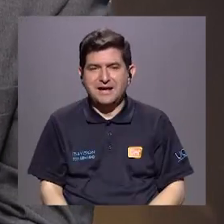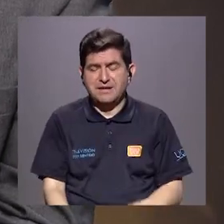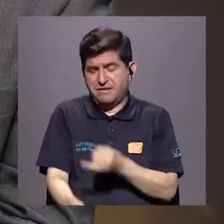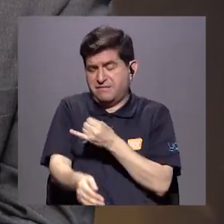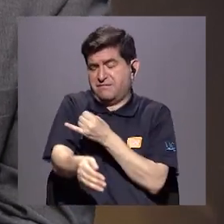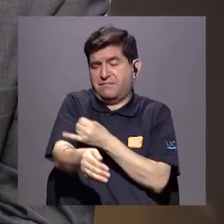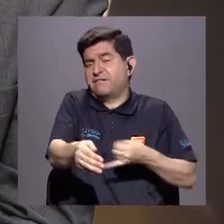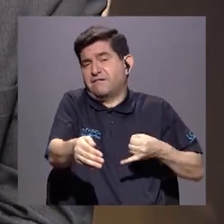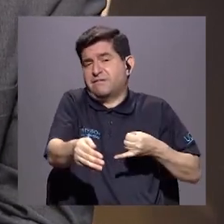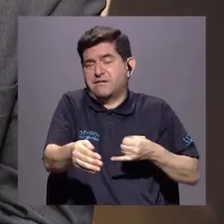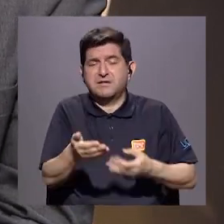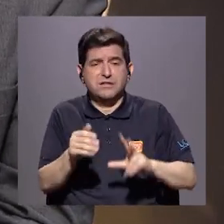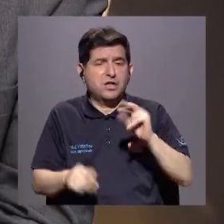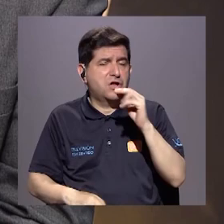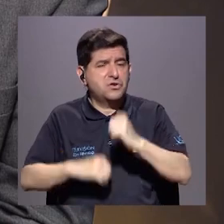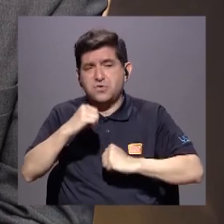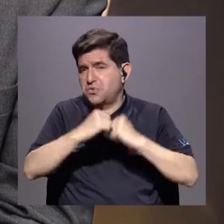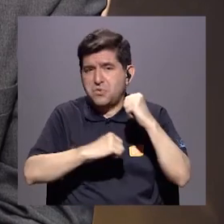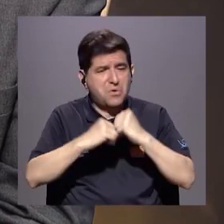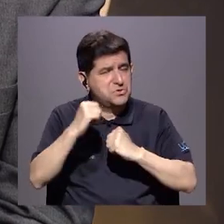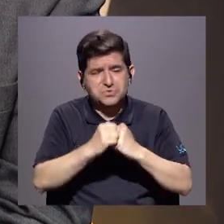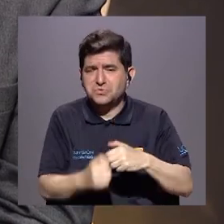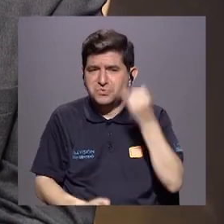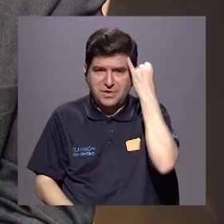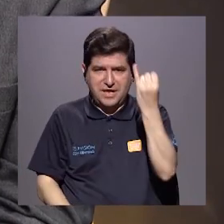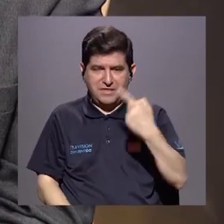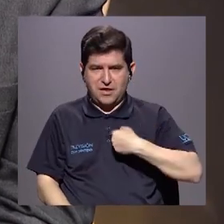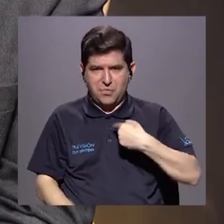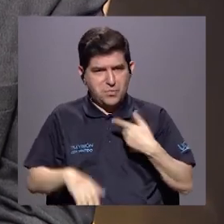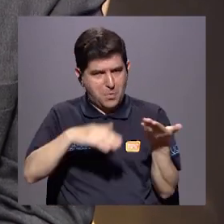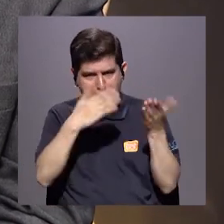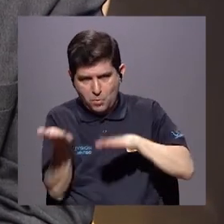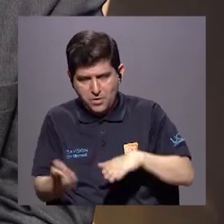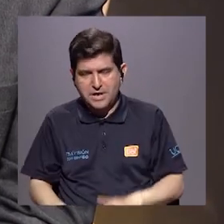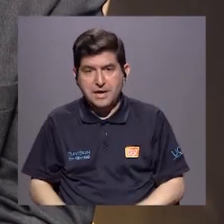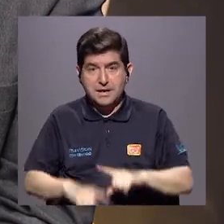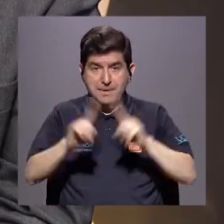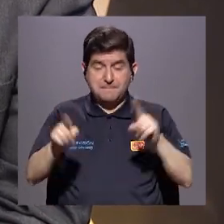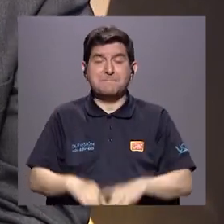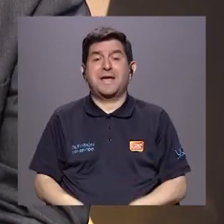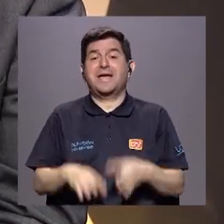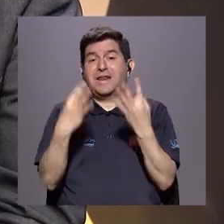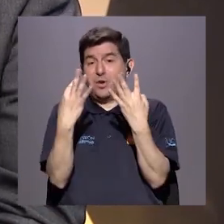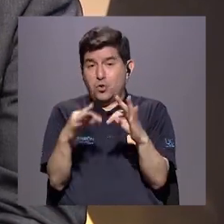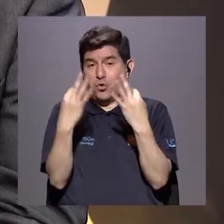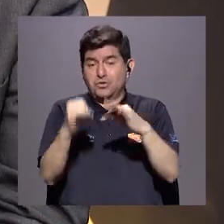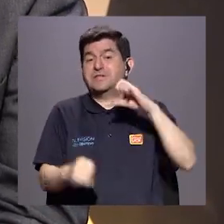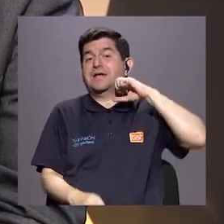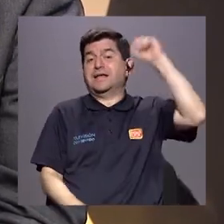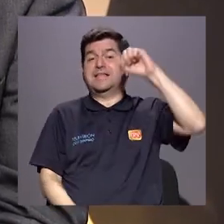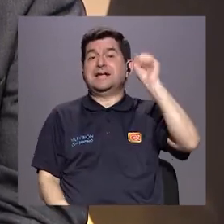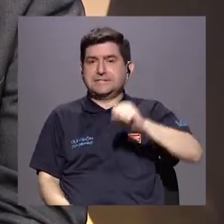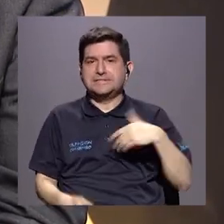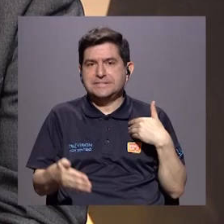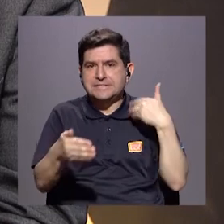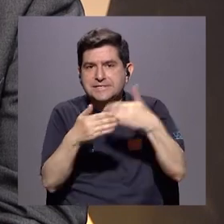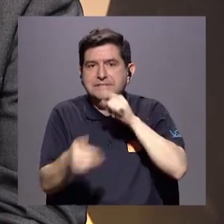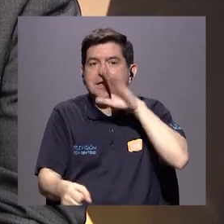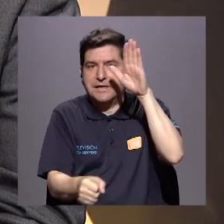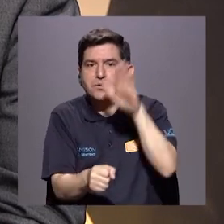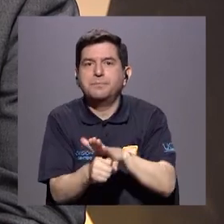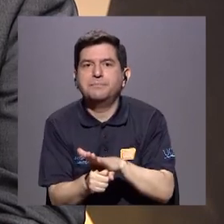corte en la piel no necesariamente está estructurado para acabar con su vida un intento suicida se acerca mucho a un suicidio consumado